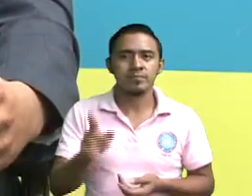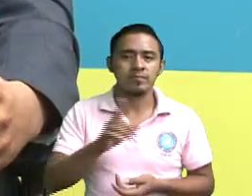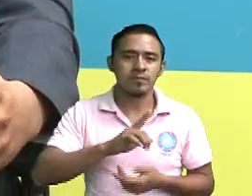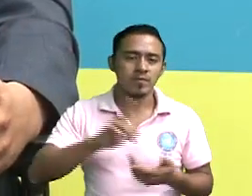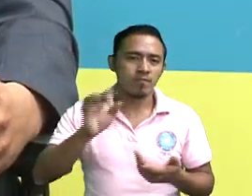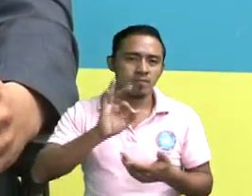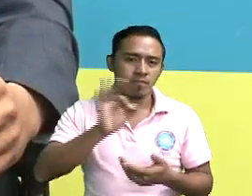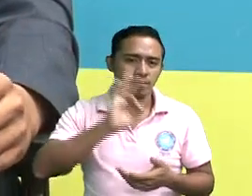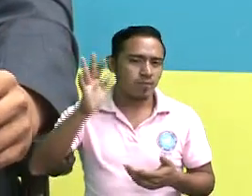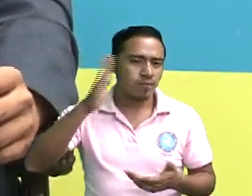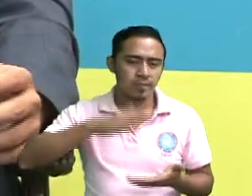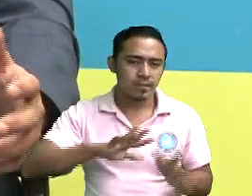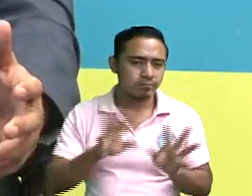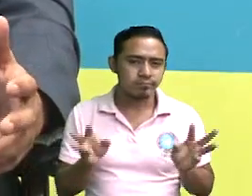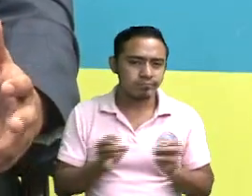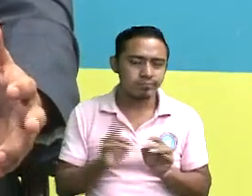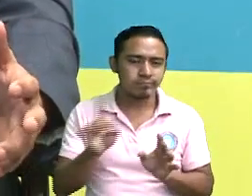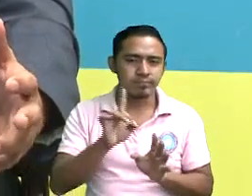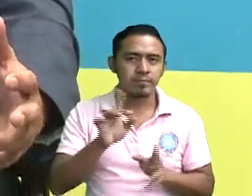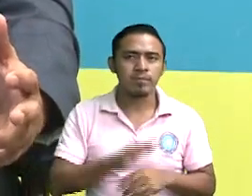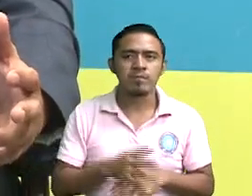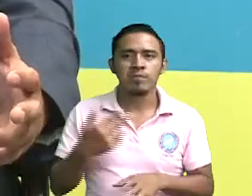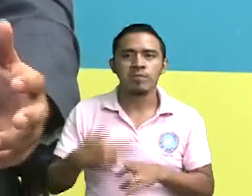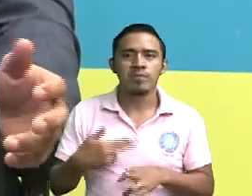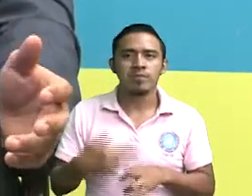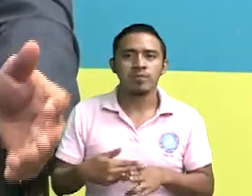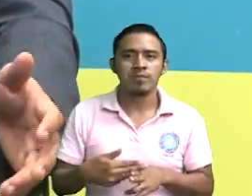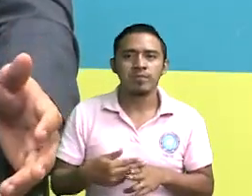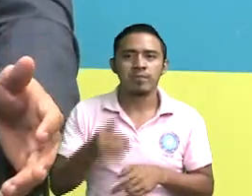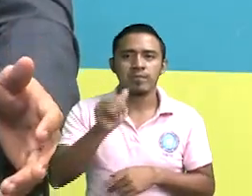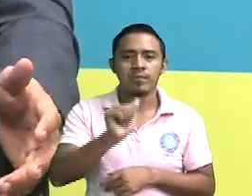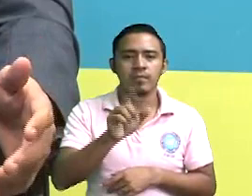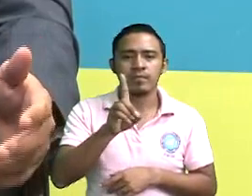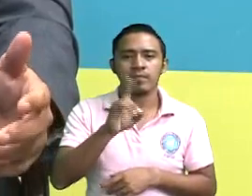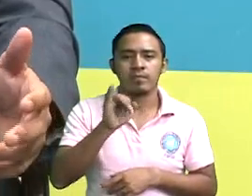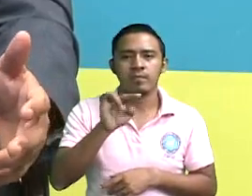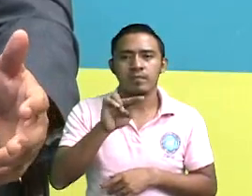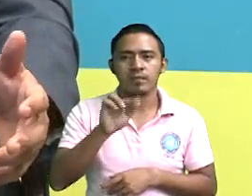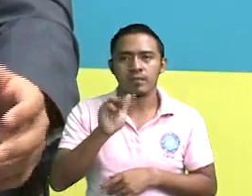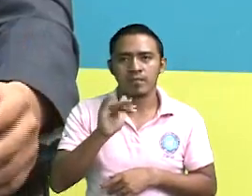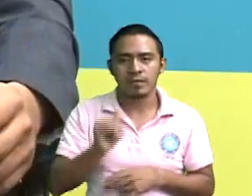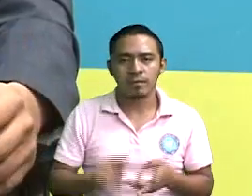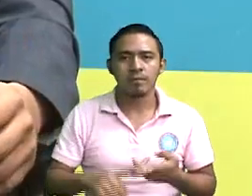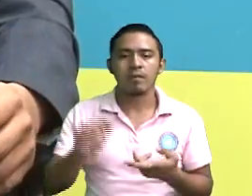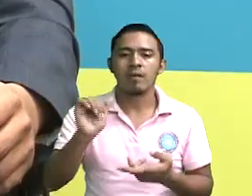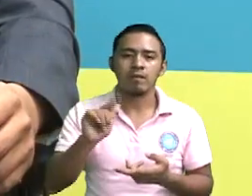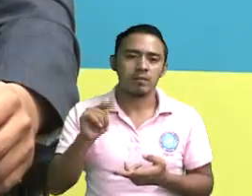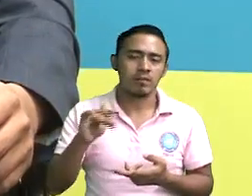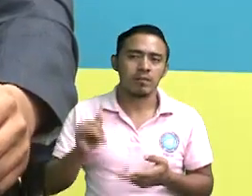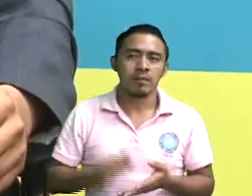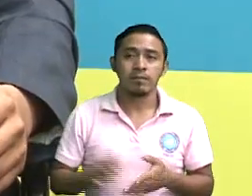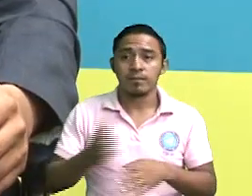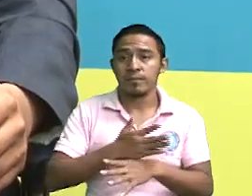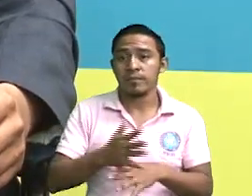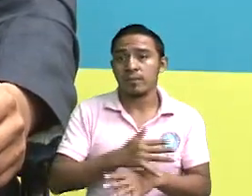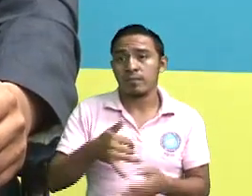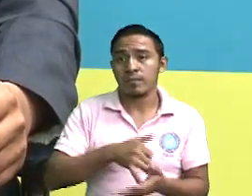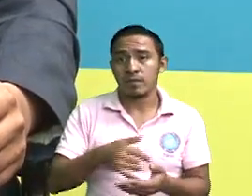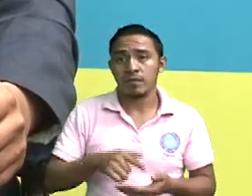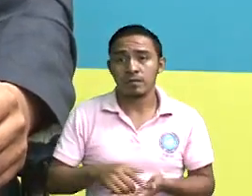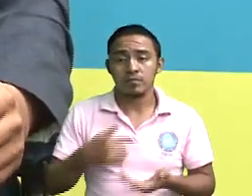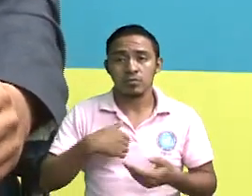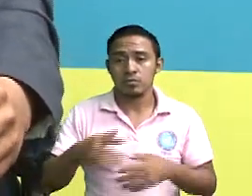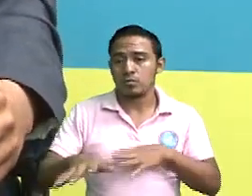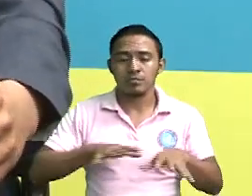muy genérico. En realidad nosotros a eso le llamamos adinamia, astenia. Y debilidad es, por ejemplo, que tú no